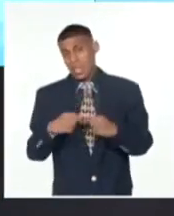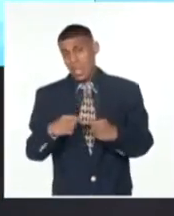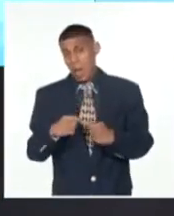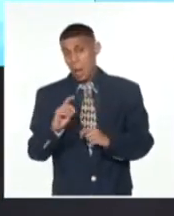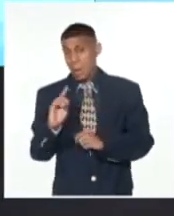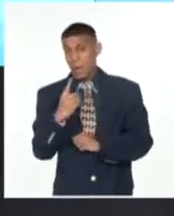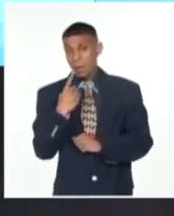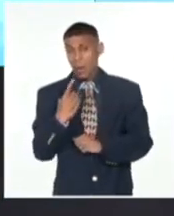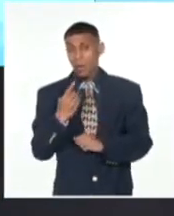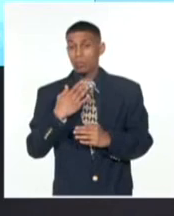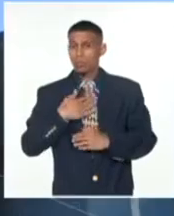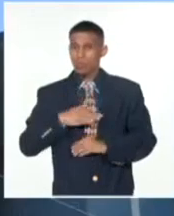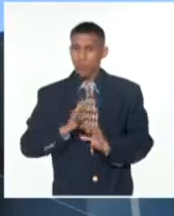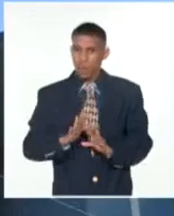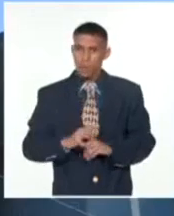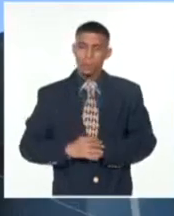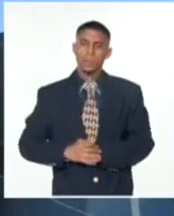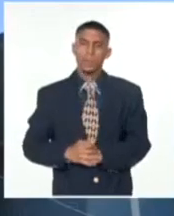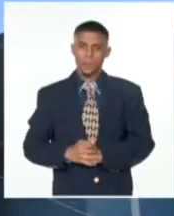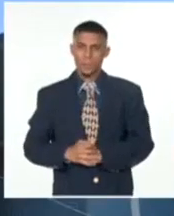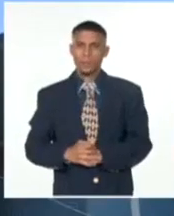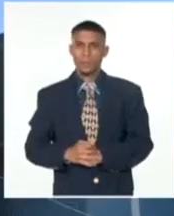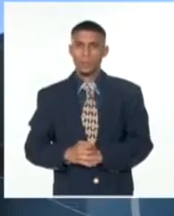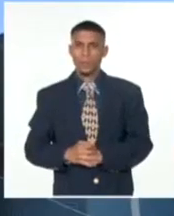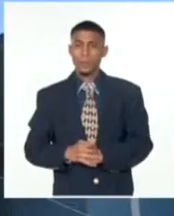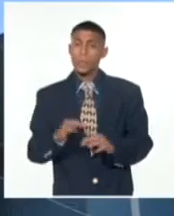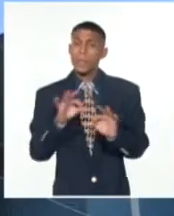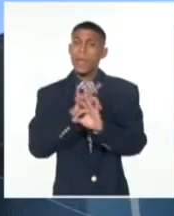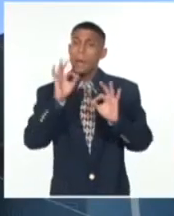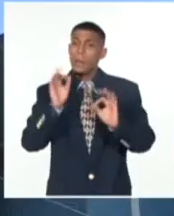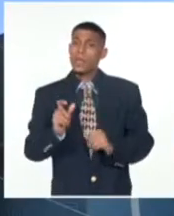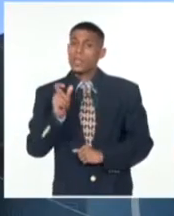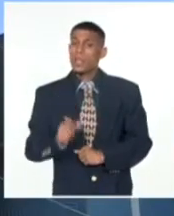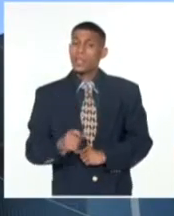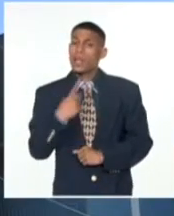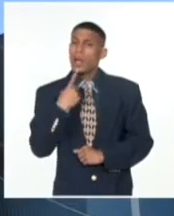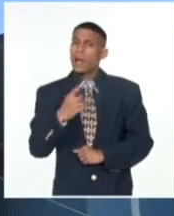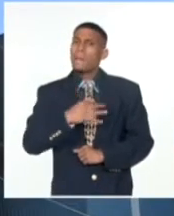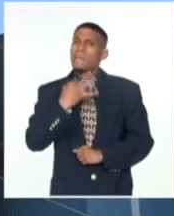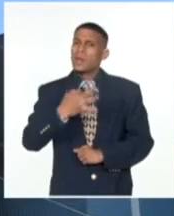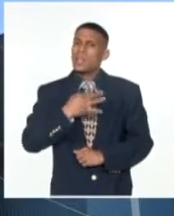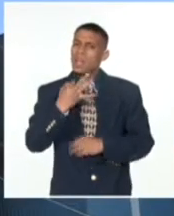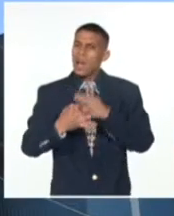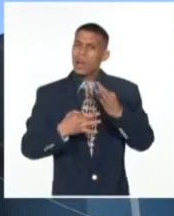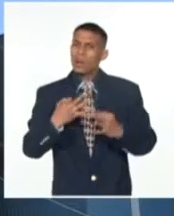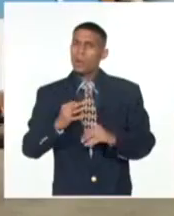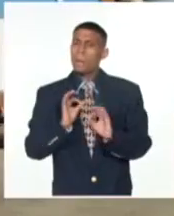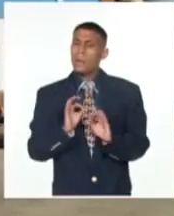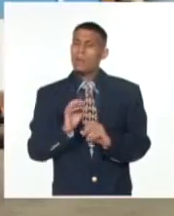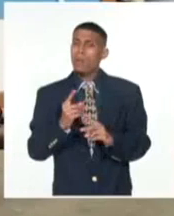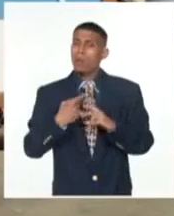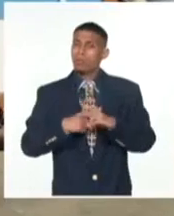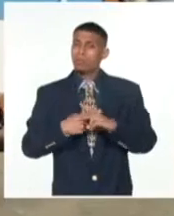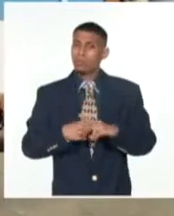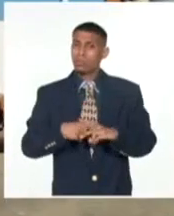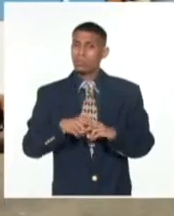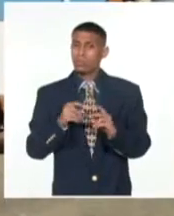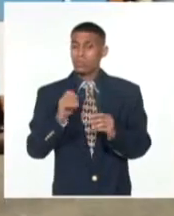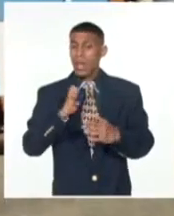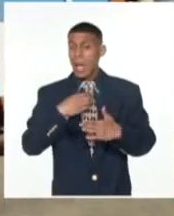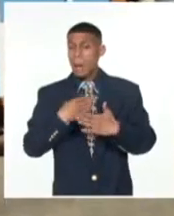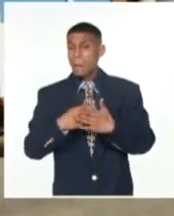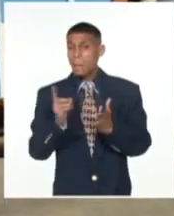estas velocidades que gira esta turbina. Especialistas explicaron a nuestro equipo que la intervención en Guiteras